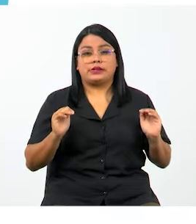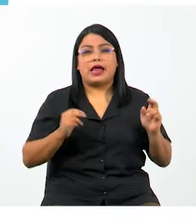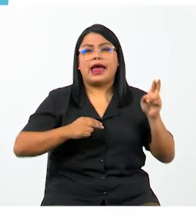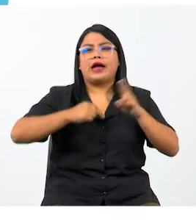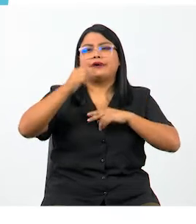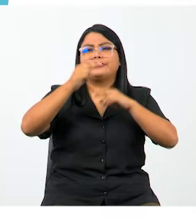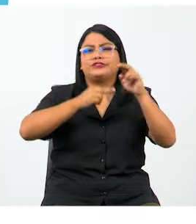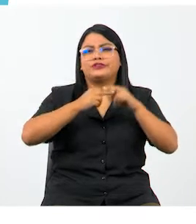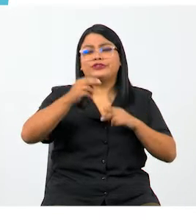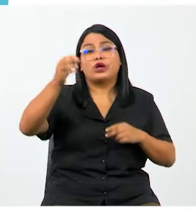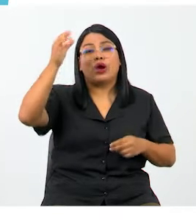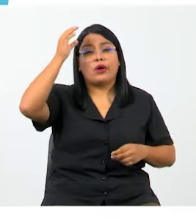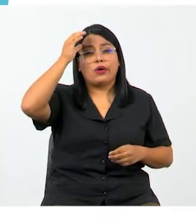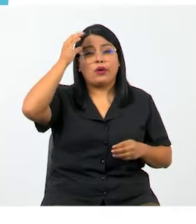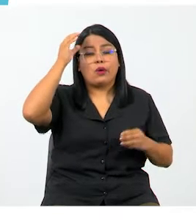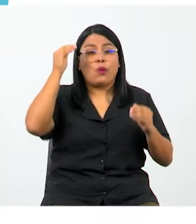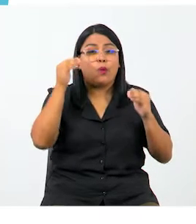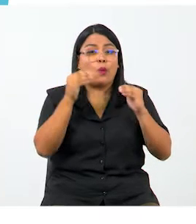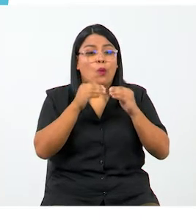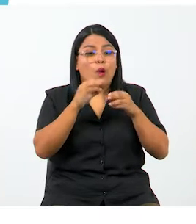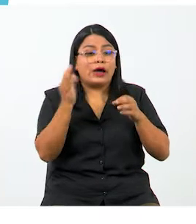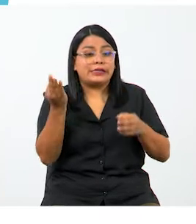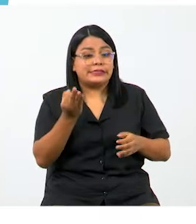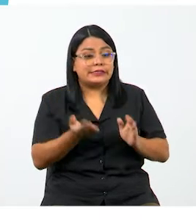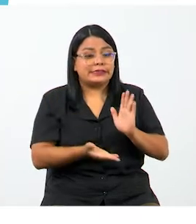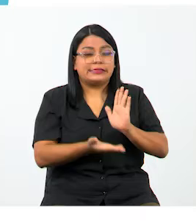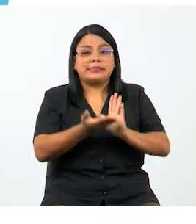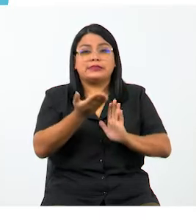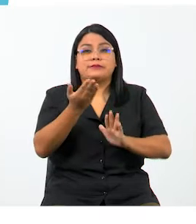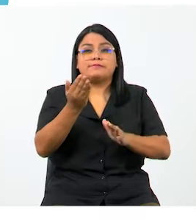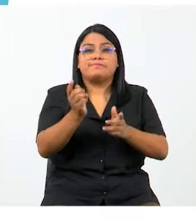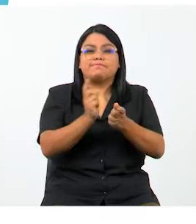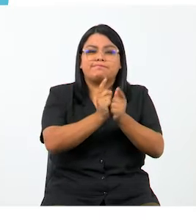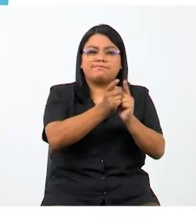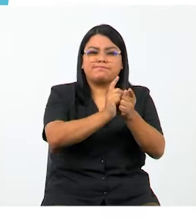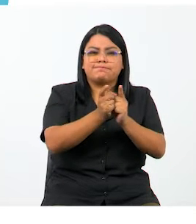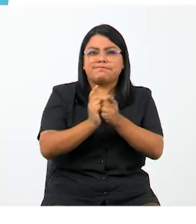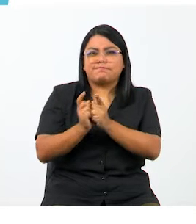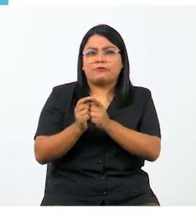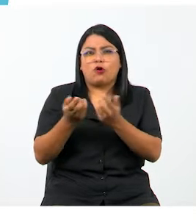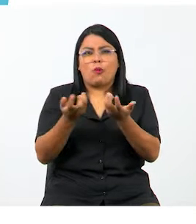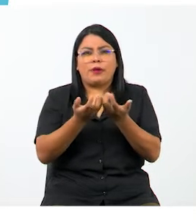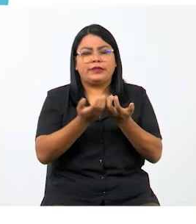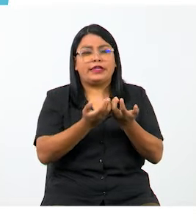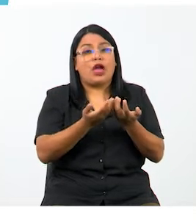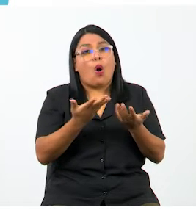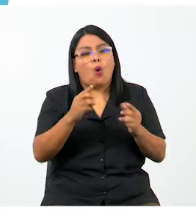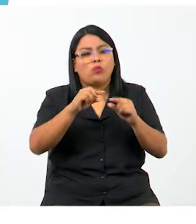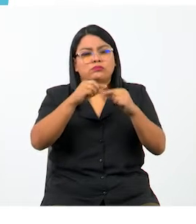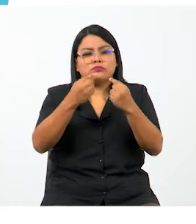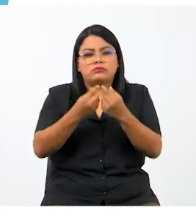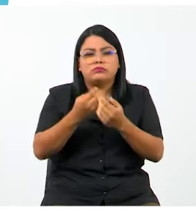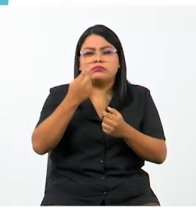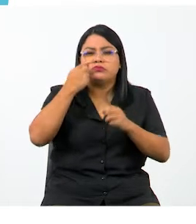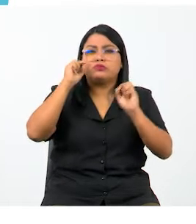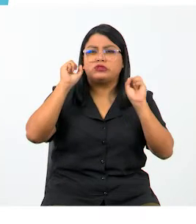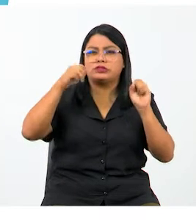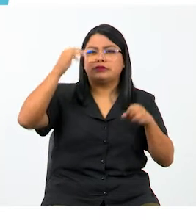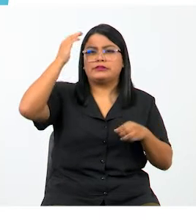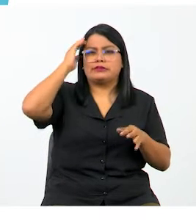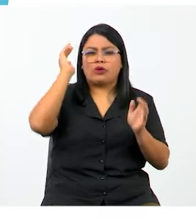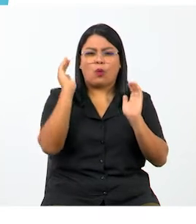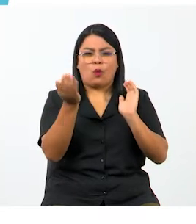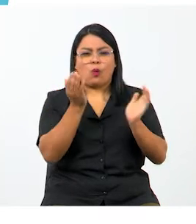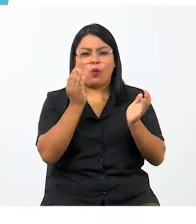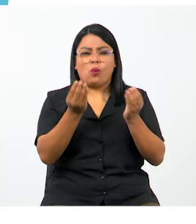debe desarrollarse mediante interacciones con pares y en grupos que permitan la confrontación de saberes, experiencias